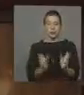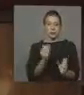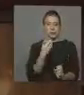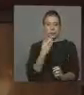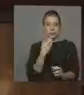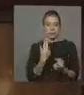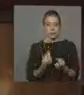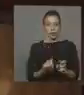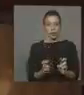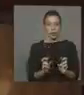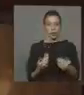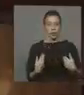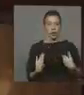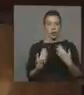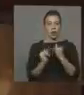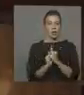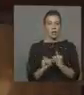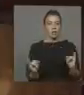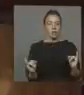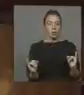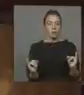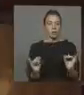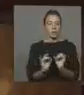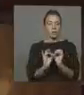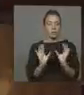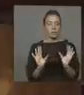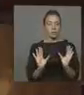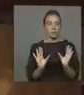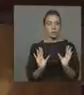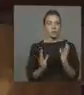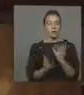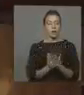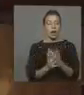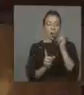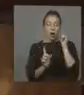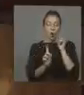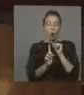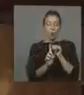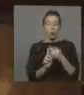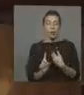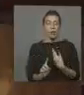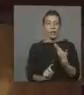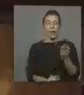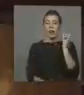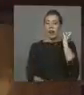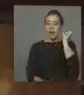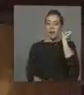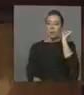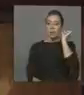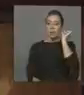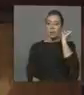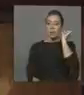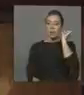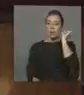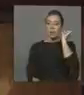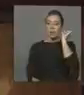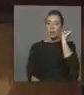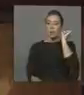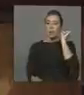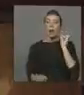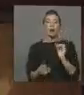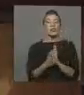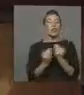una oportunidad de entrega de información objetiva que tenga por finalidad proporcionar a la mujer aquella que